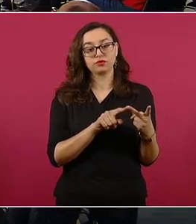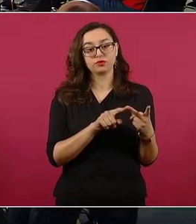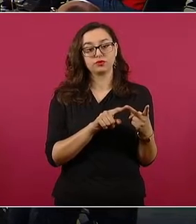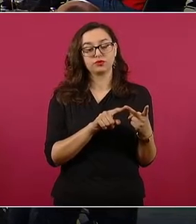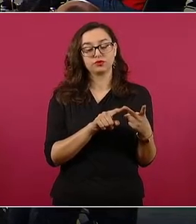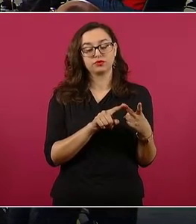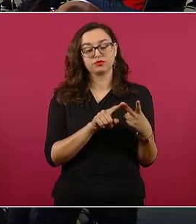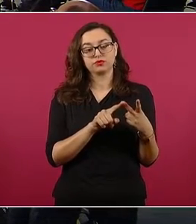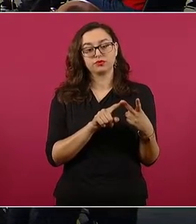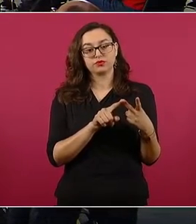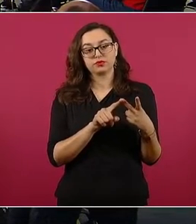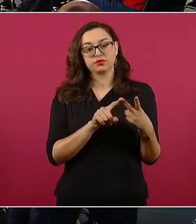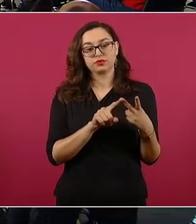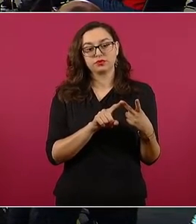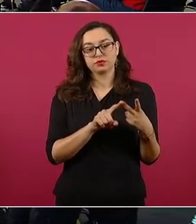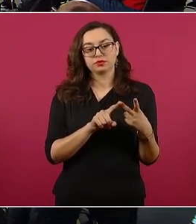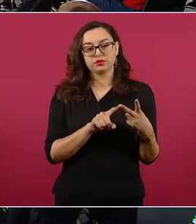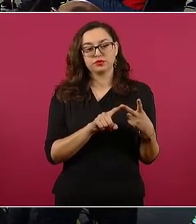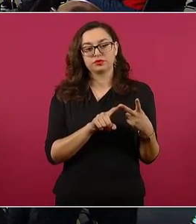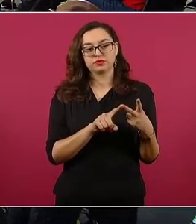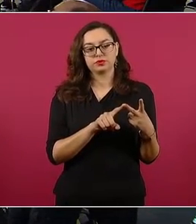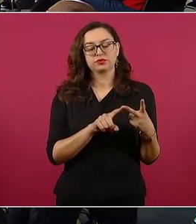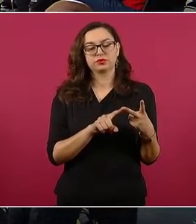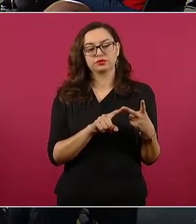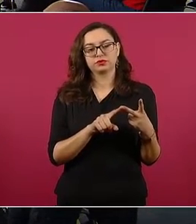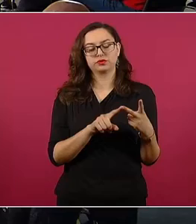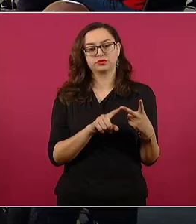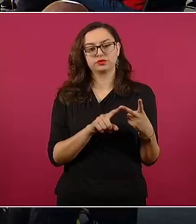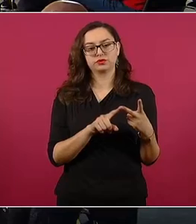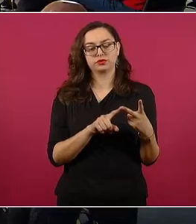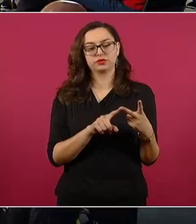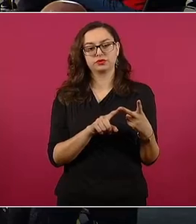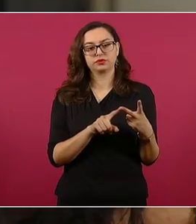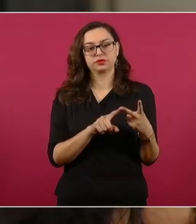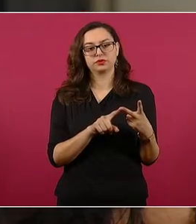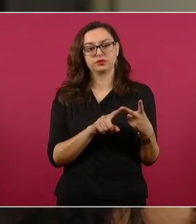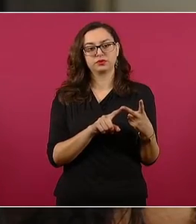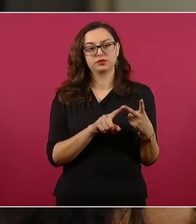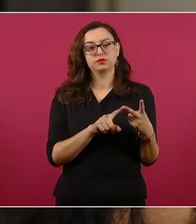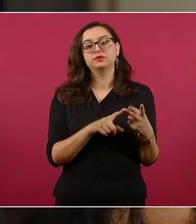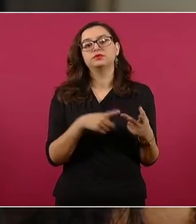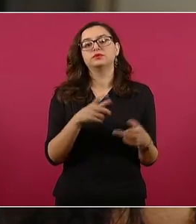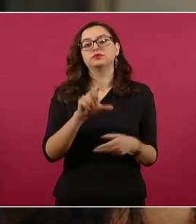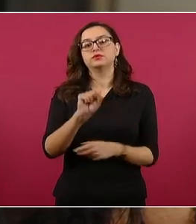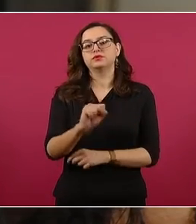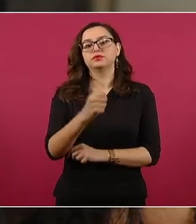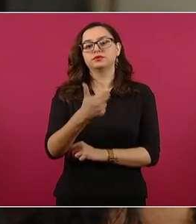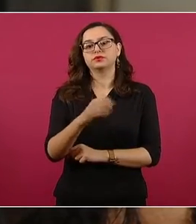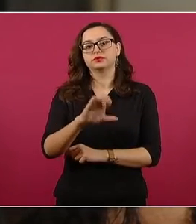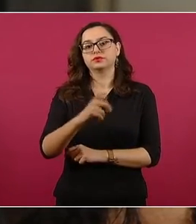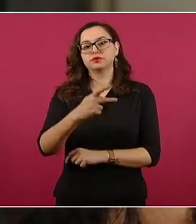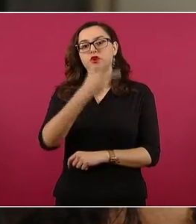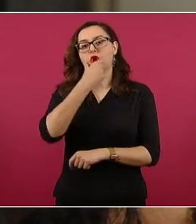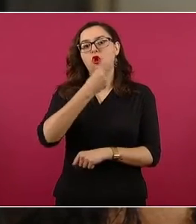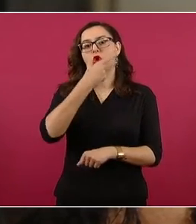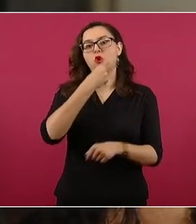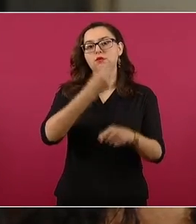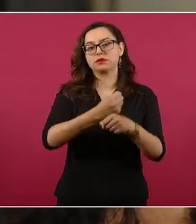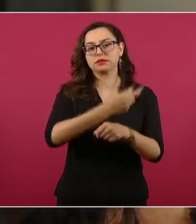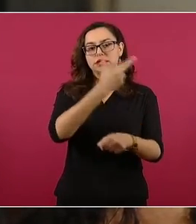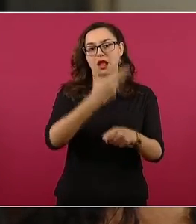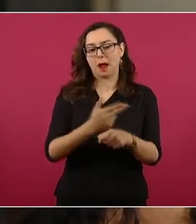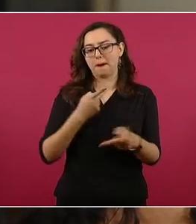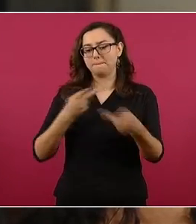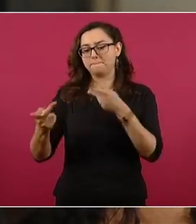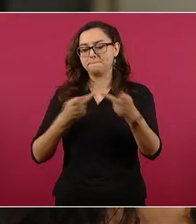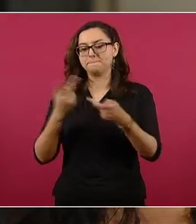Vi el plan antiinflacionario que presentó el secretario de Hacienda, pero me llama la